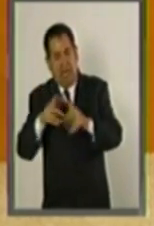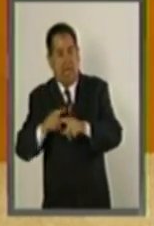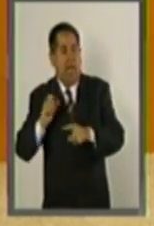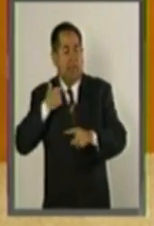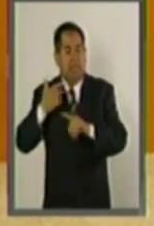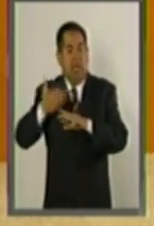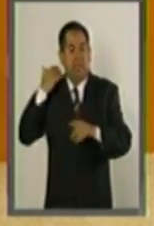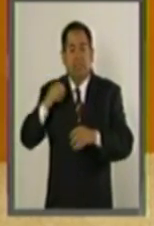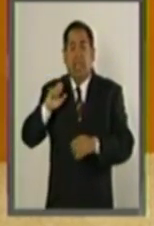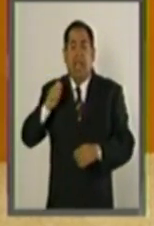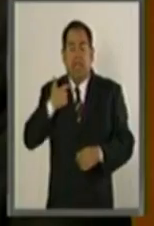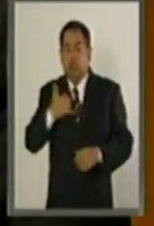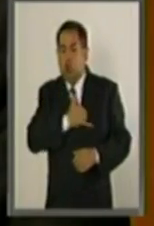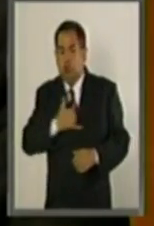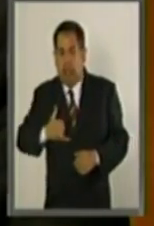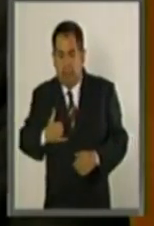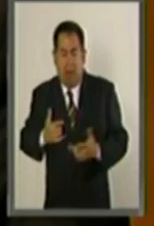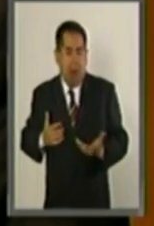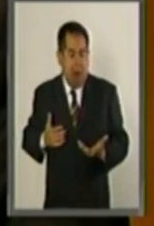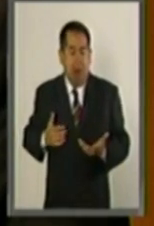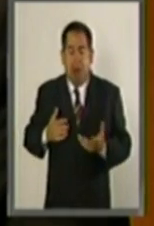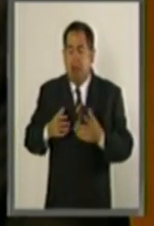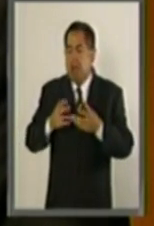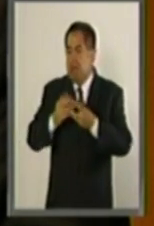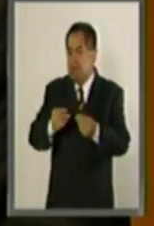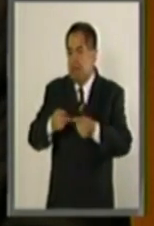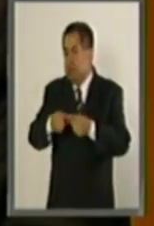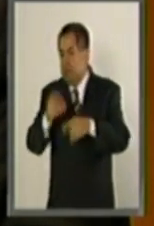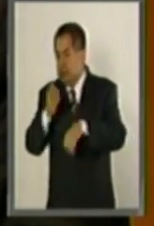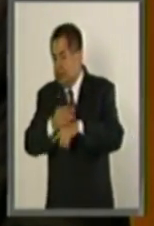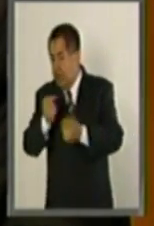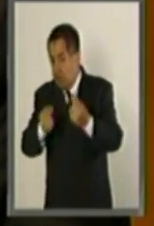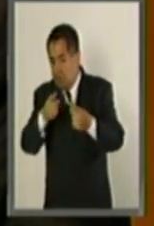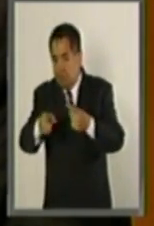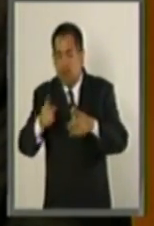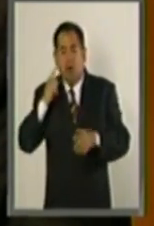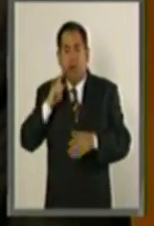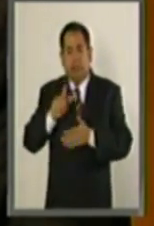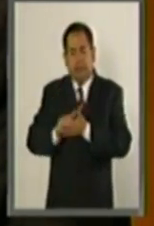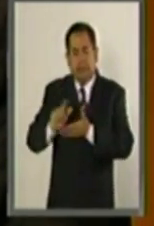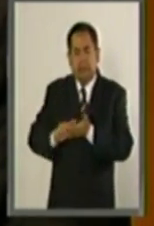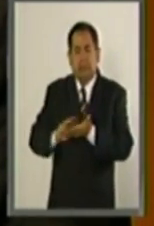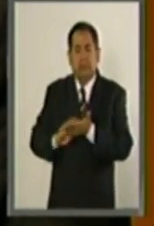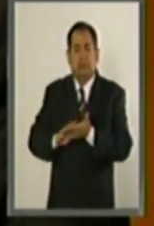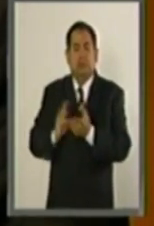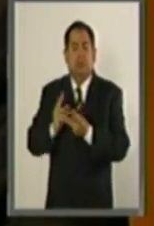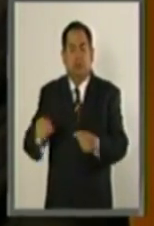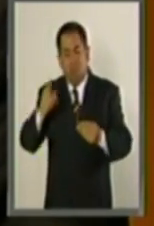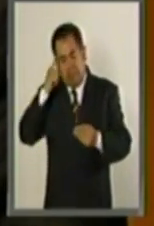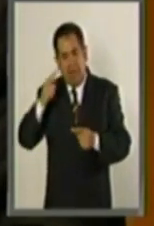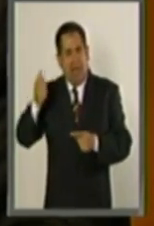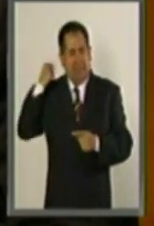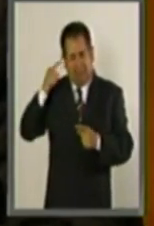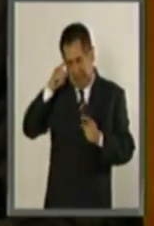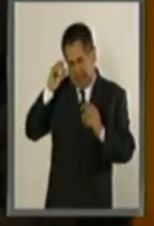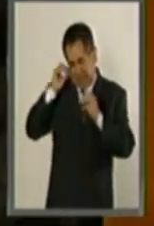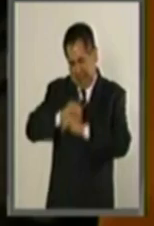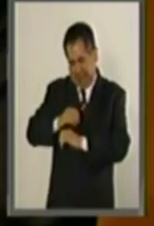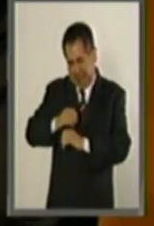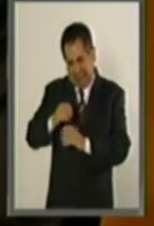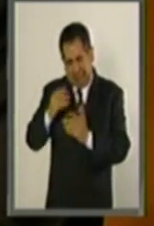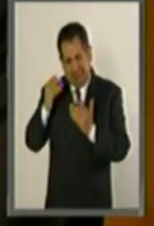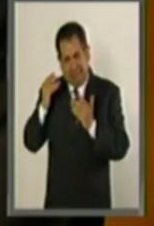la ex Yugoslavia, procesos que indudablemente contribuirán a sanar las heridas de una etapa sombría que hasta